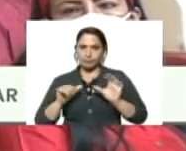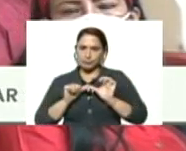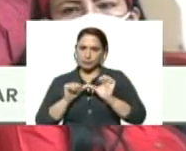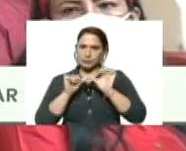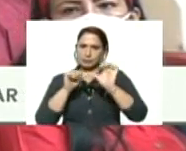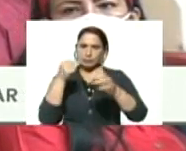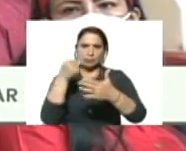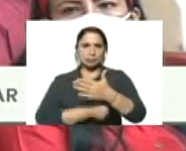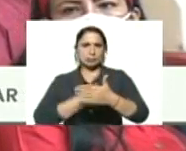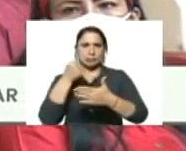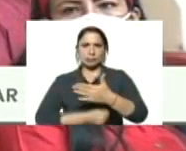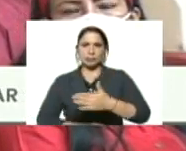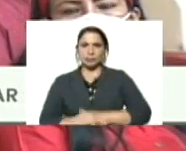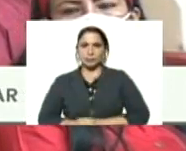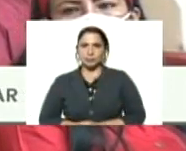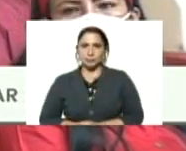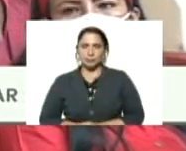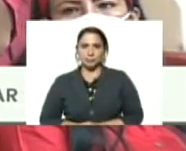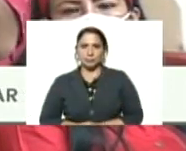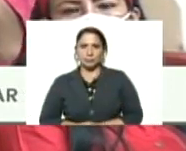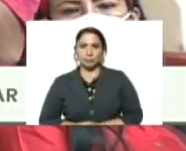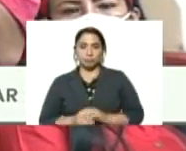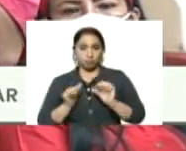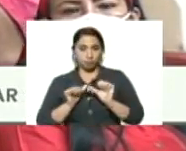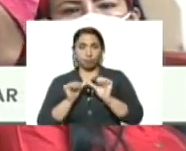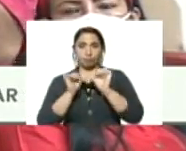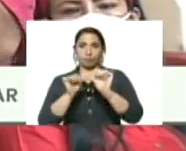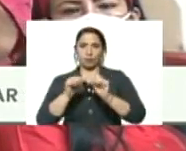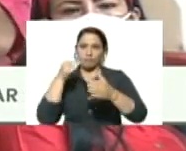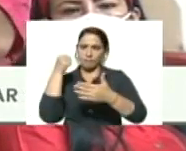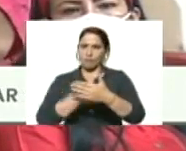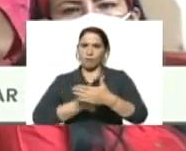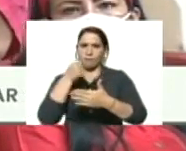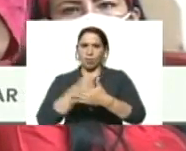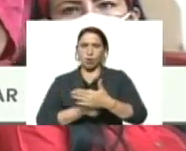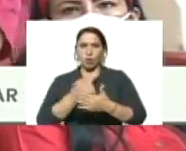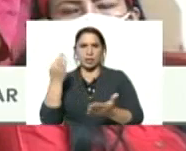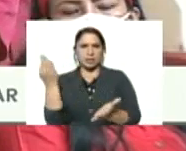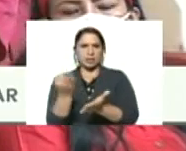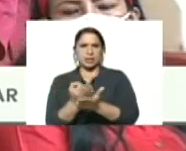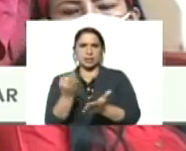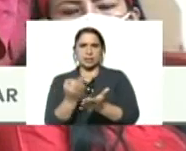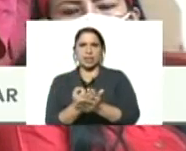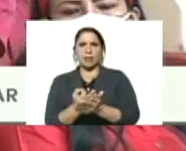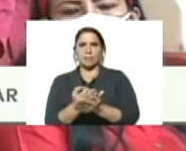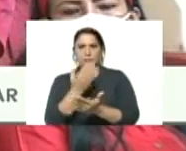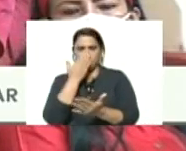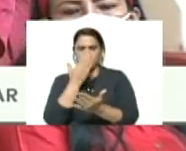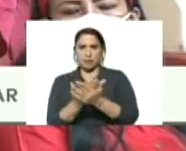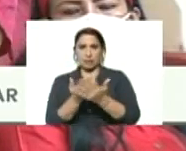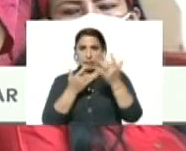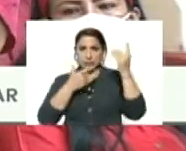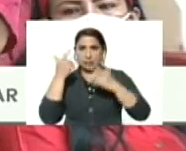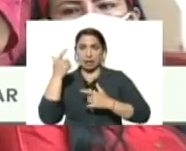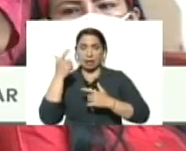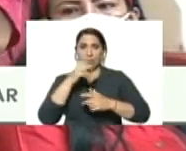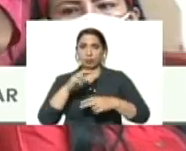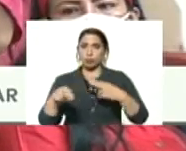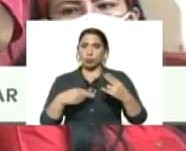luchando, para seguir en combate. Siempre con él al frente. Jamás el